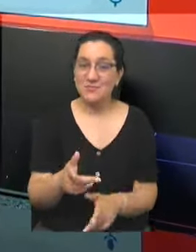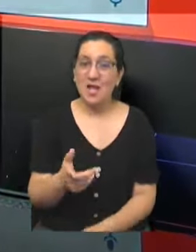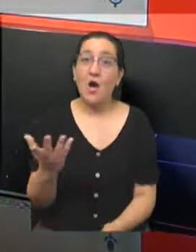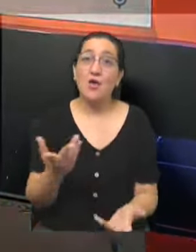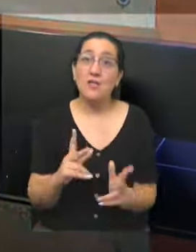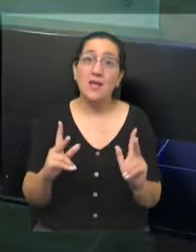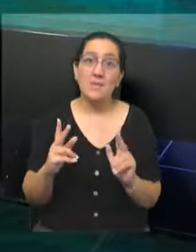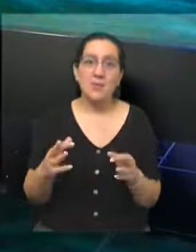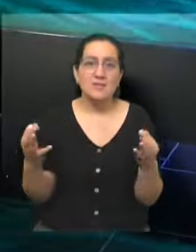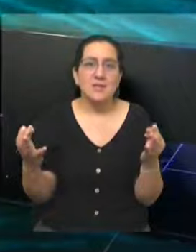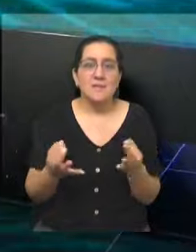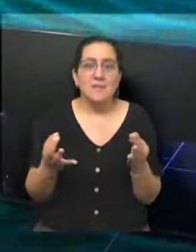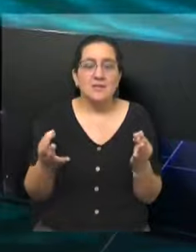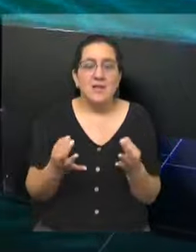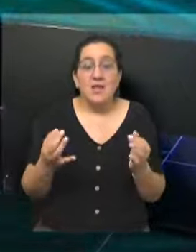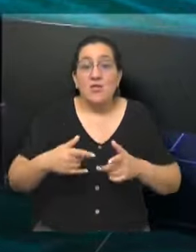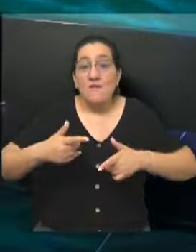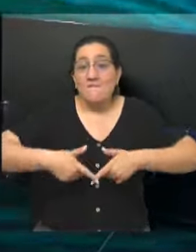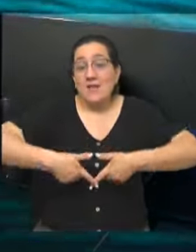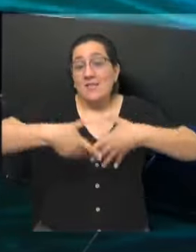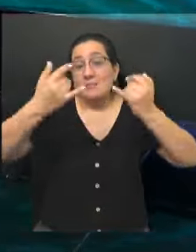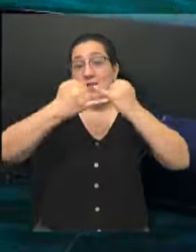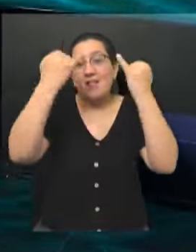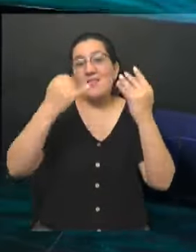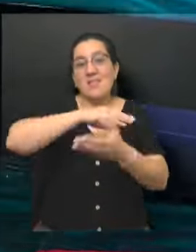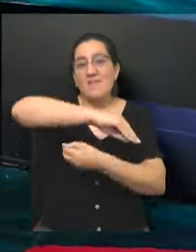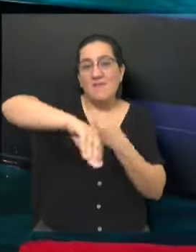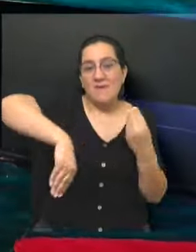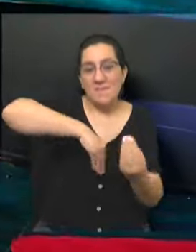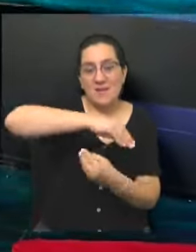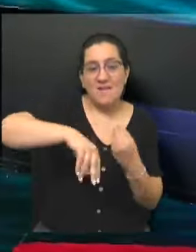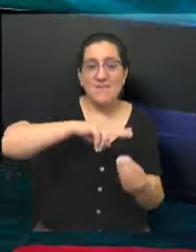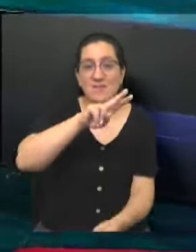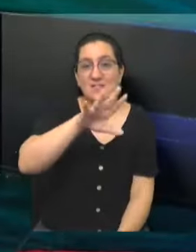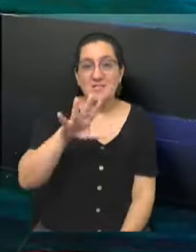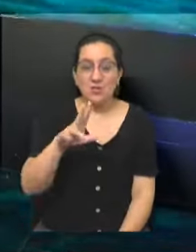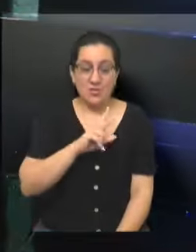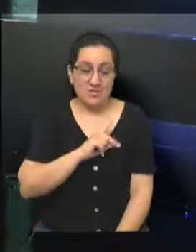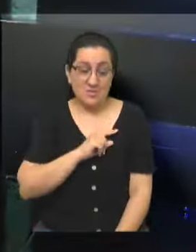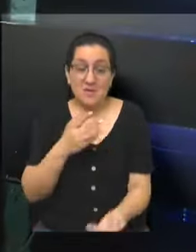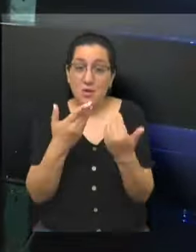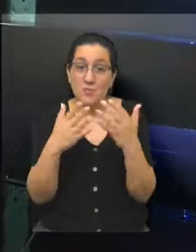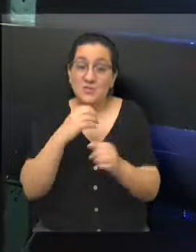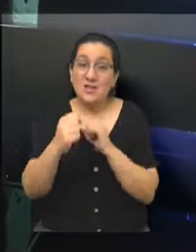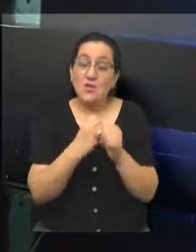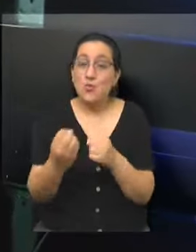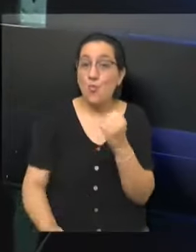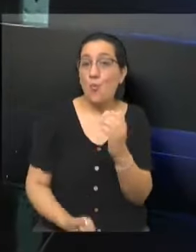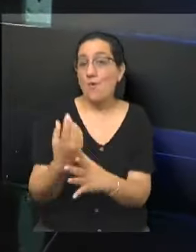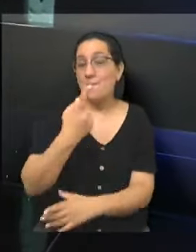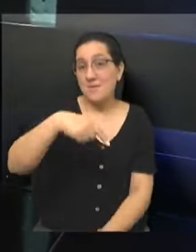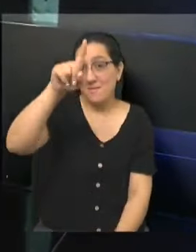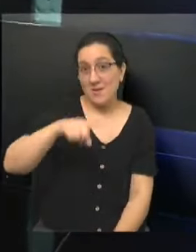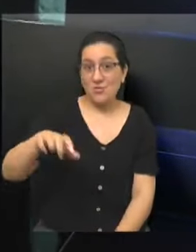épocas especiales en donde festejamos el Día de la Familia, el 25 de diciembre, y el comienzo del año nuevo, el